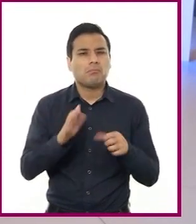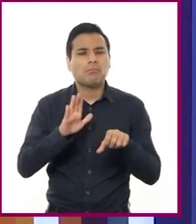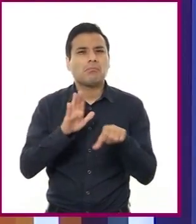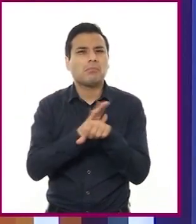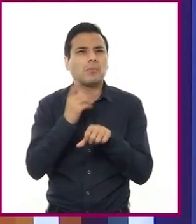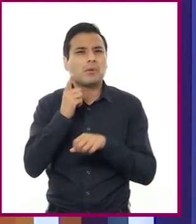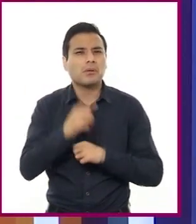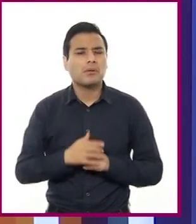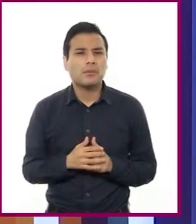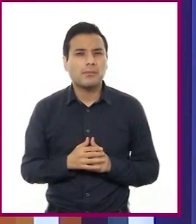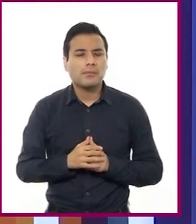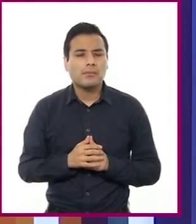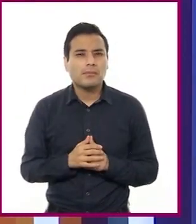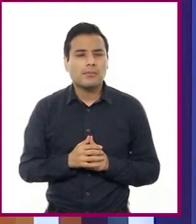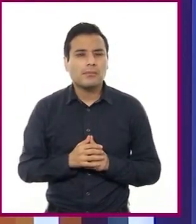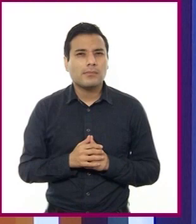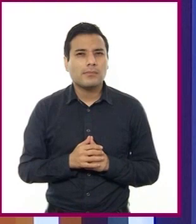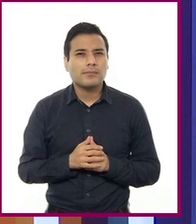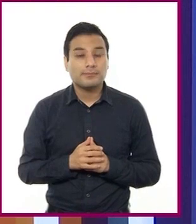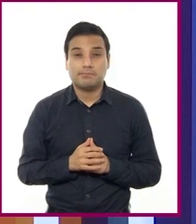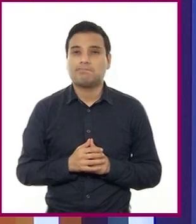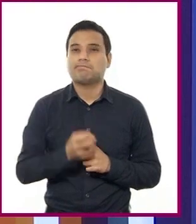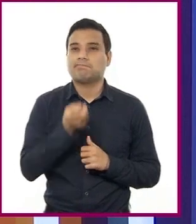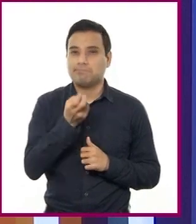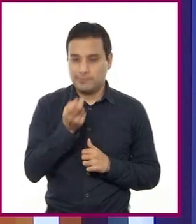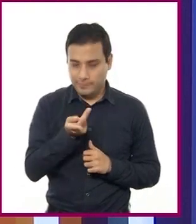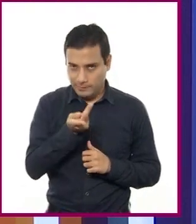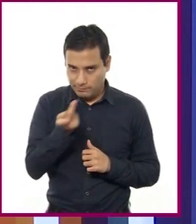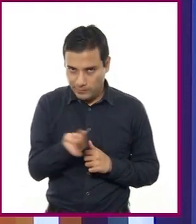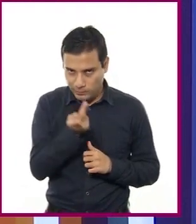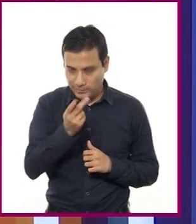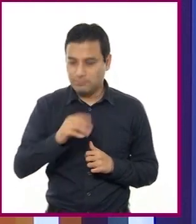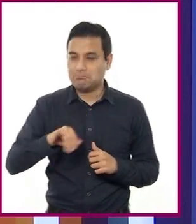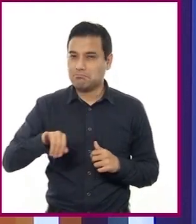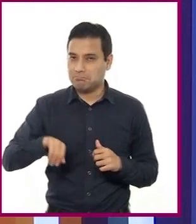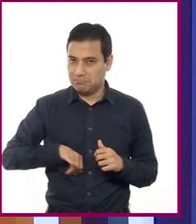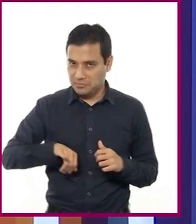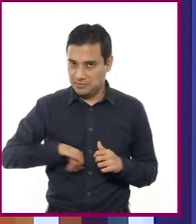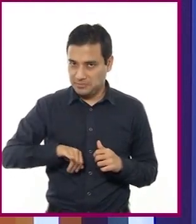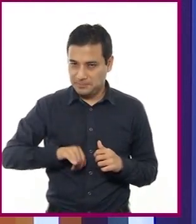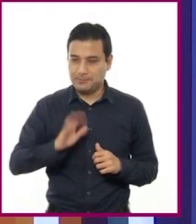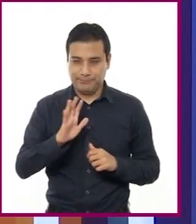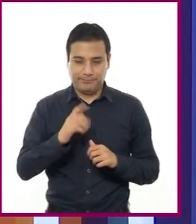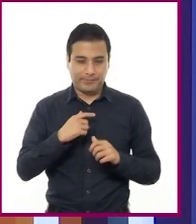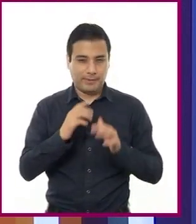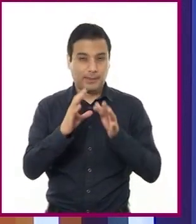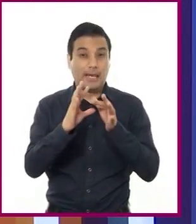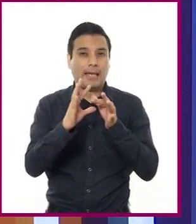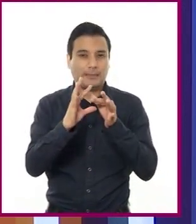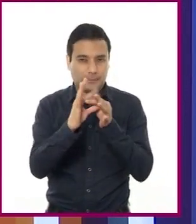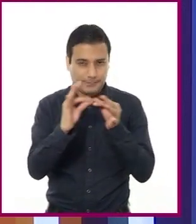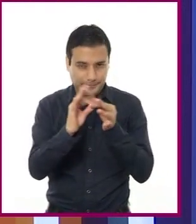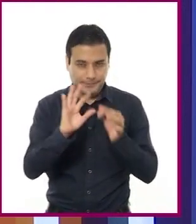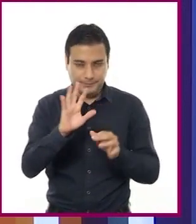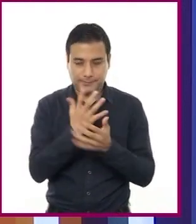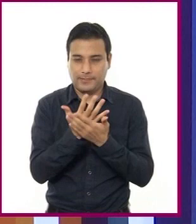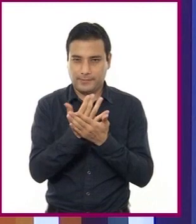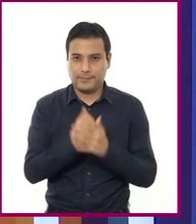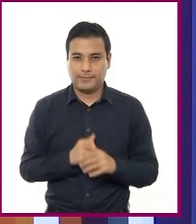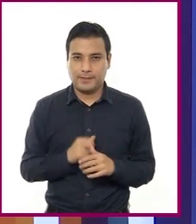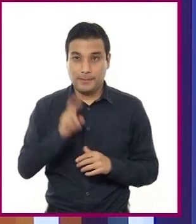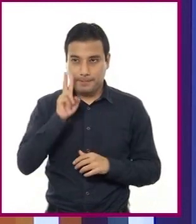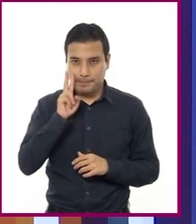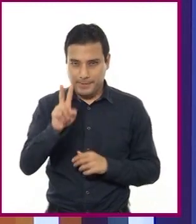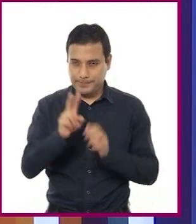observar? Esa es una pregunta muy interesante. Antes de entrar de lleno a la respuesta, veamos el